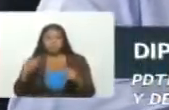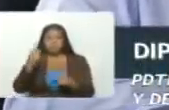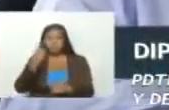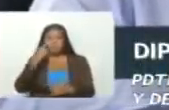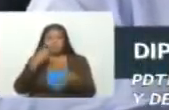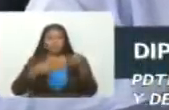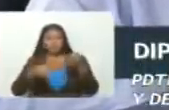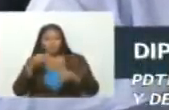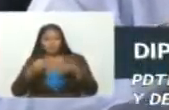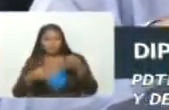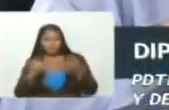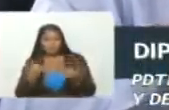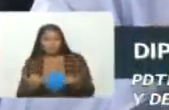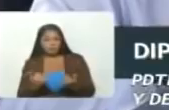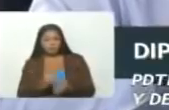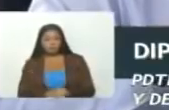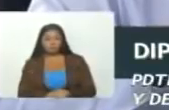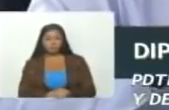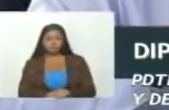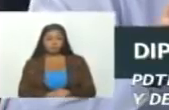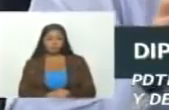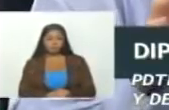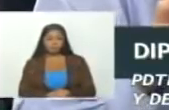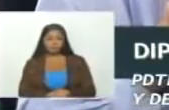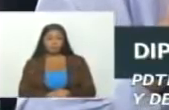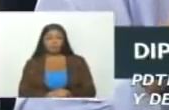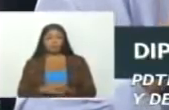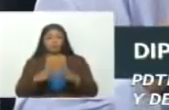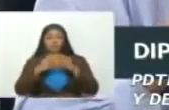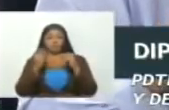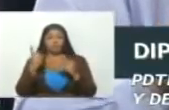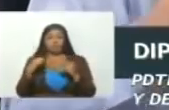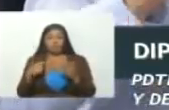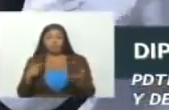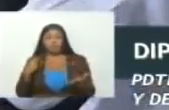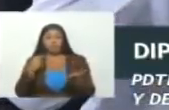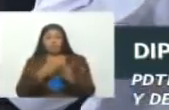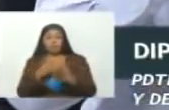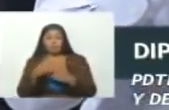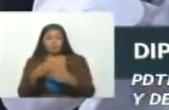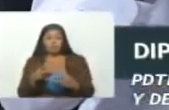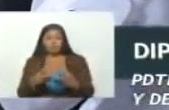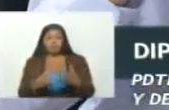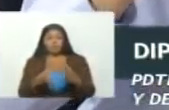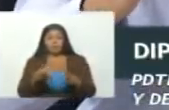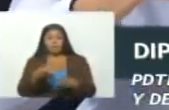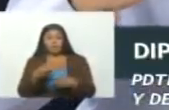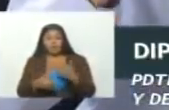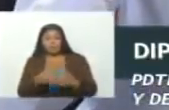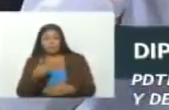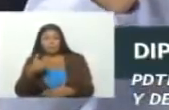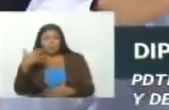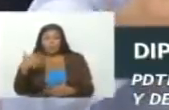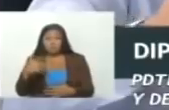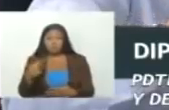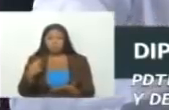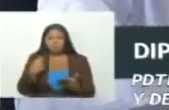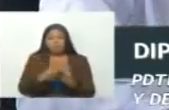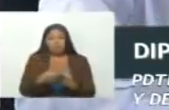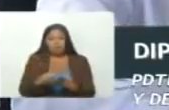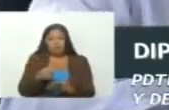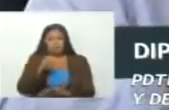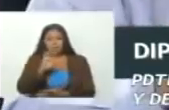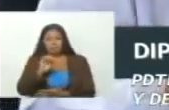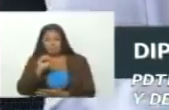de la justicia tributaria. Todos deben contribuir y los que ganan mucho más deben contribuir muchísimo más al